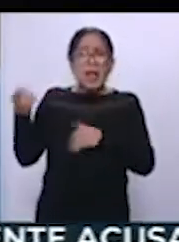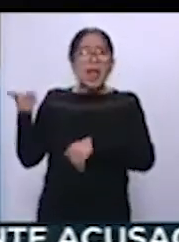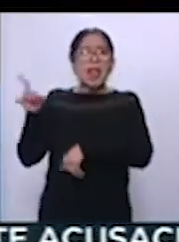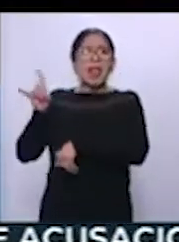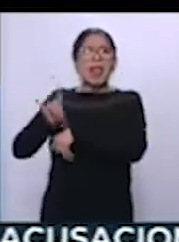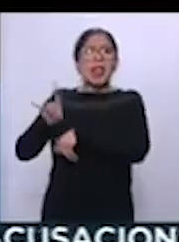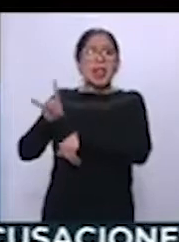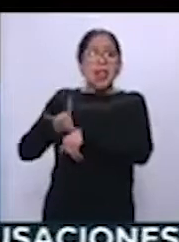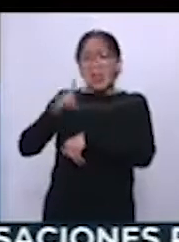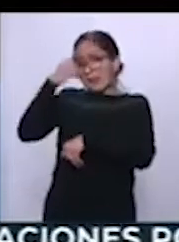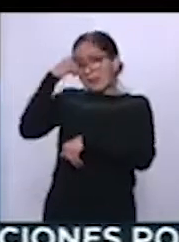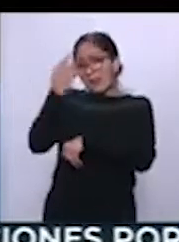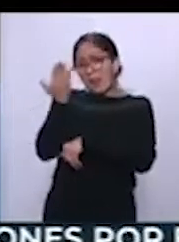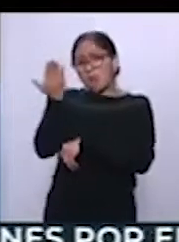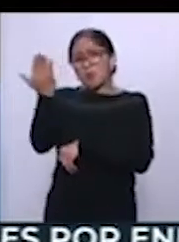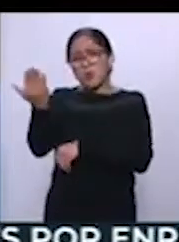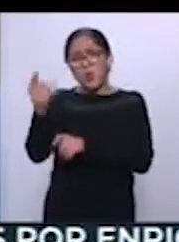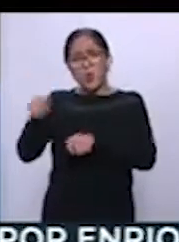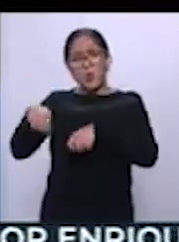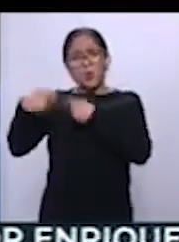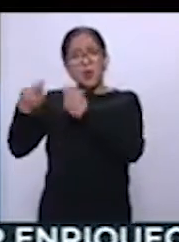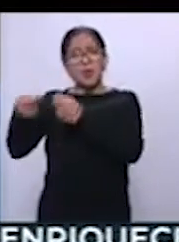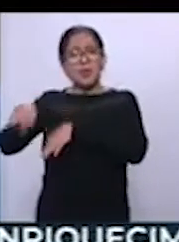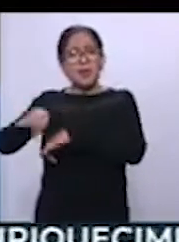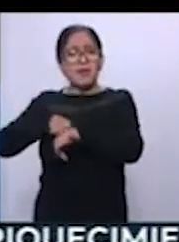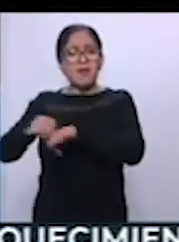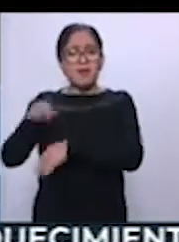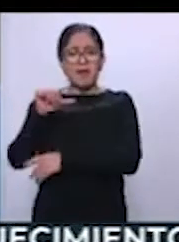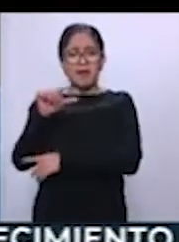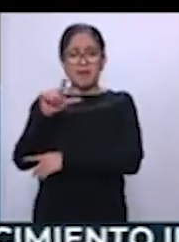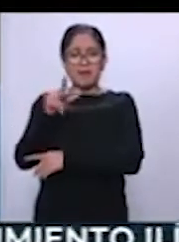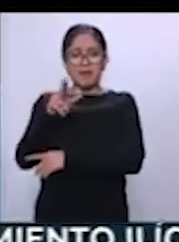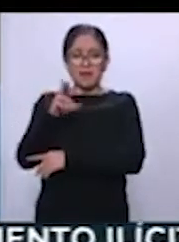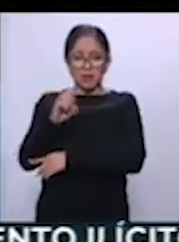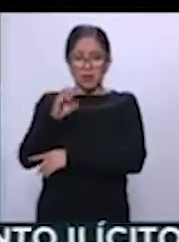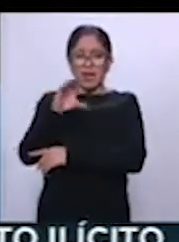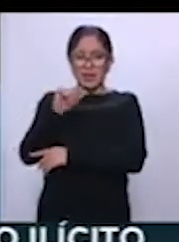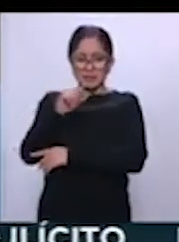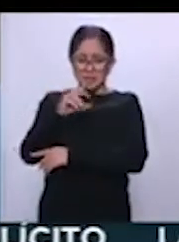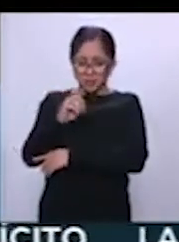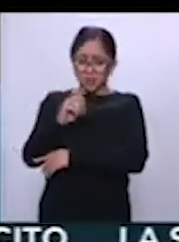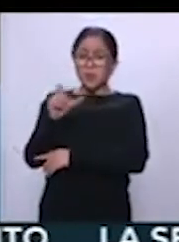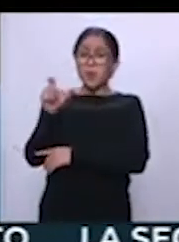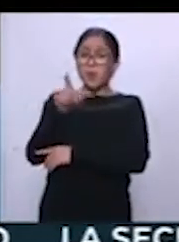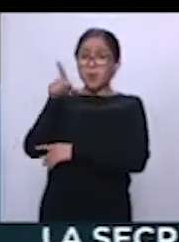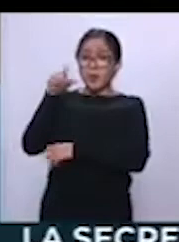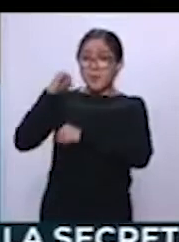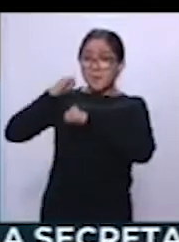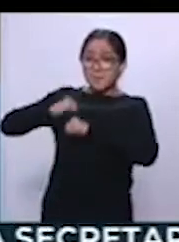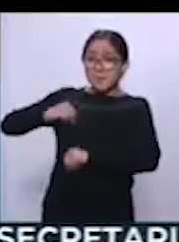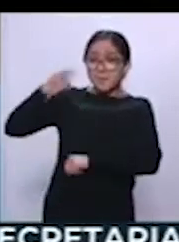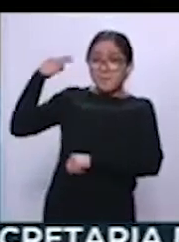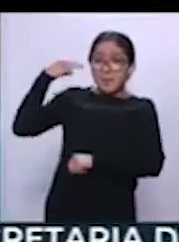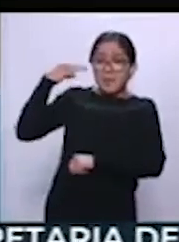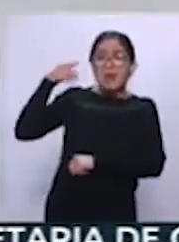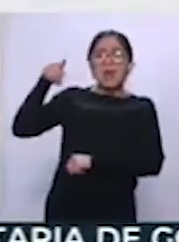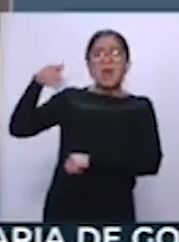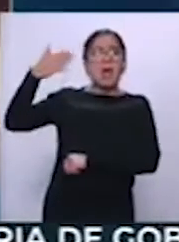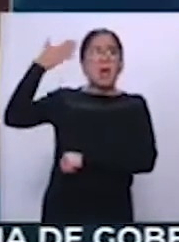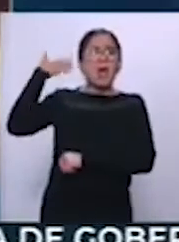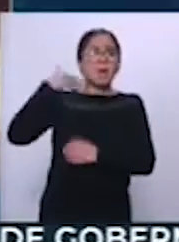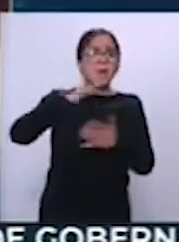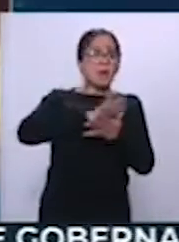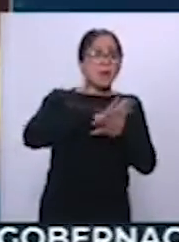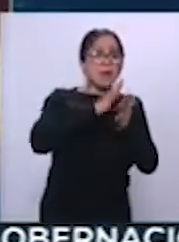medida solo para Alfredo Castillo, que en ese cargo se le acusó desde pactos con el